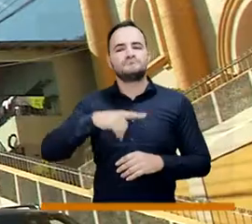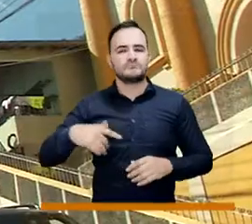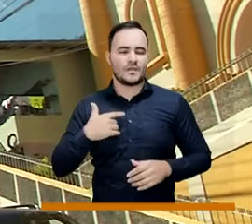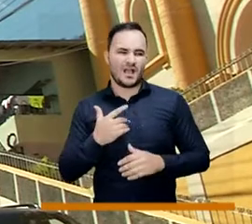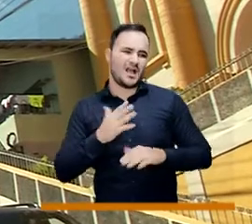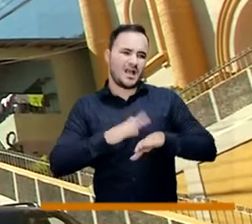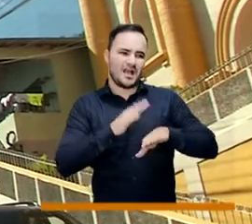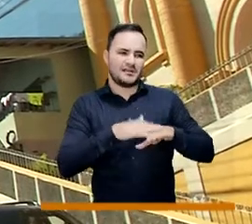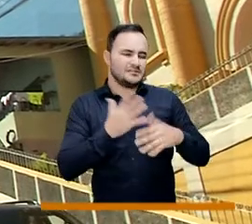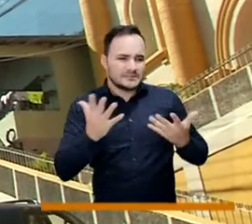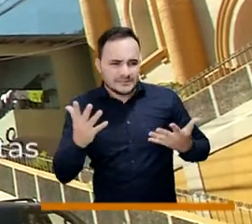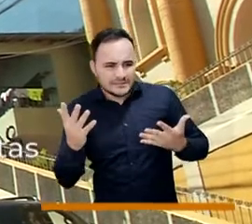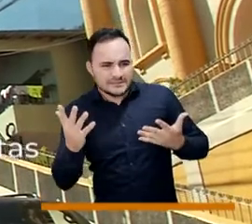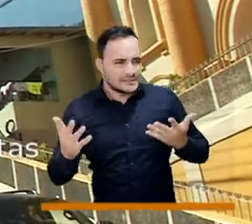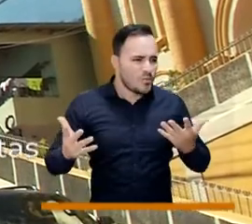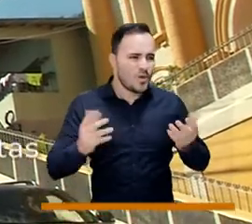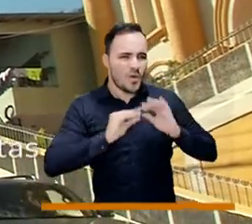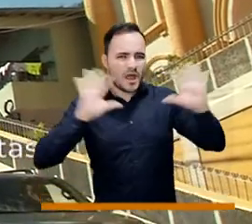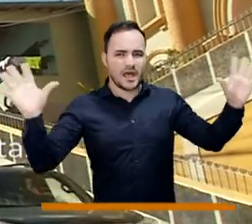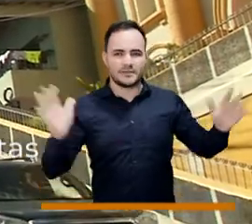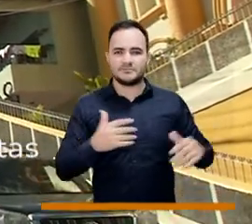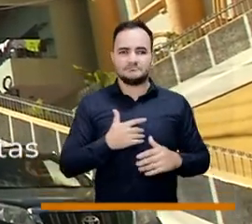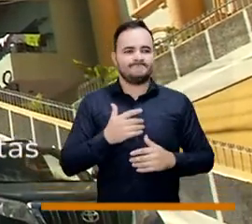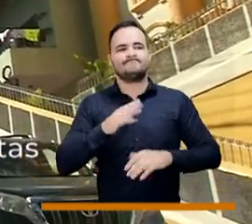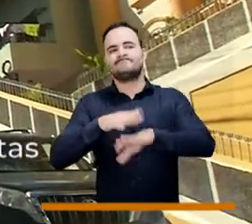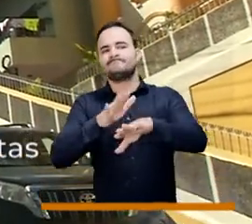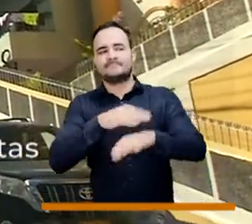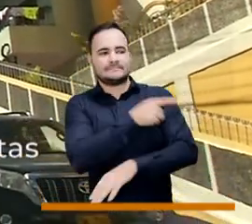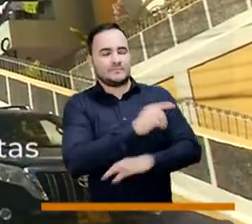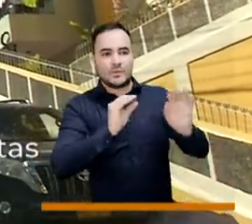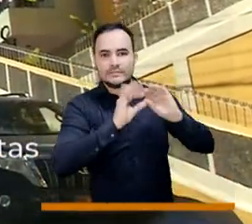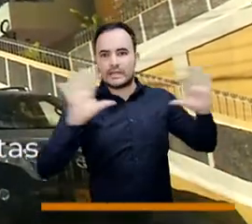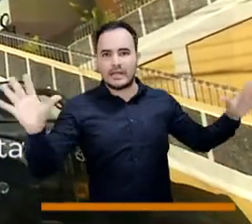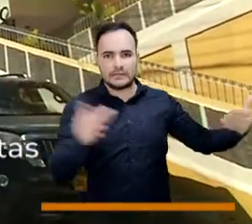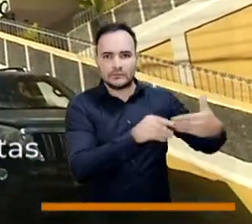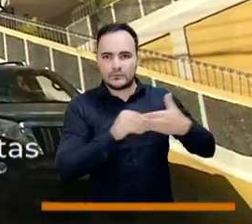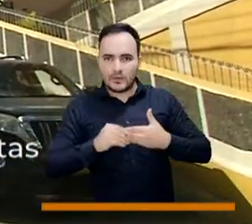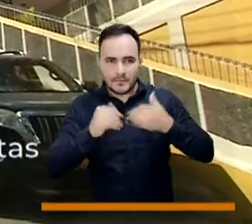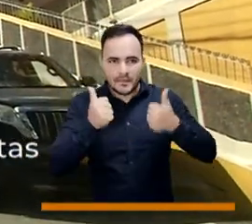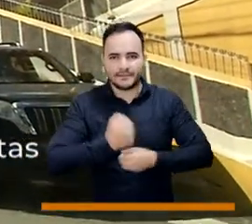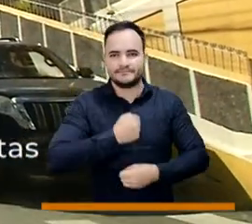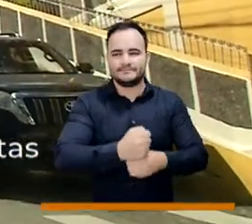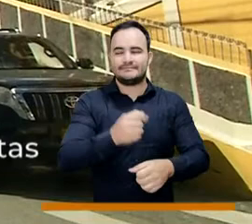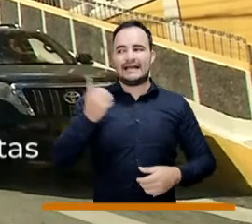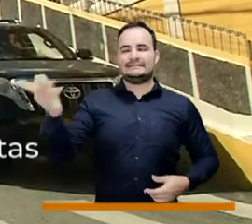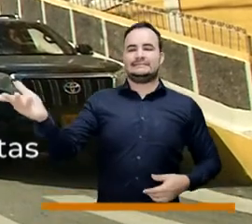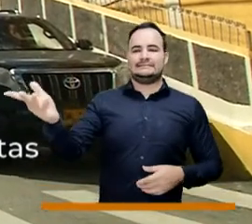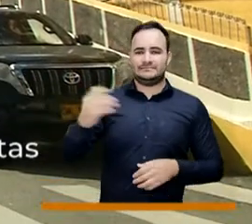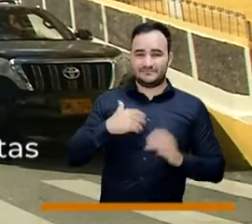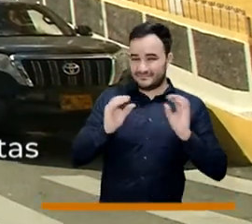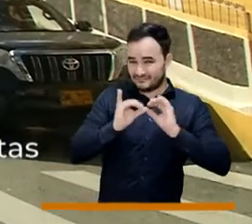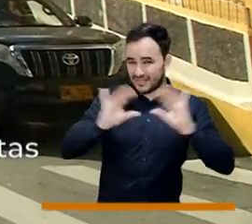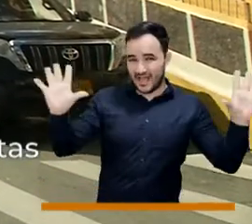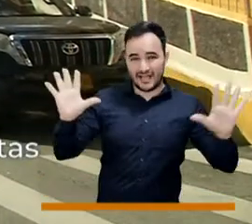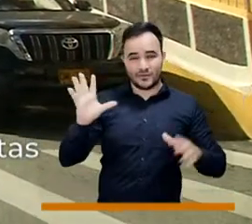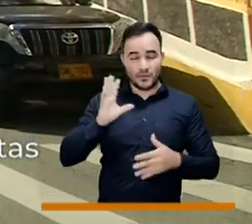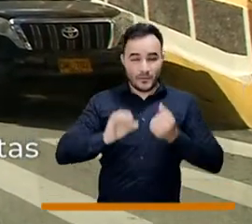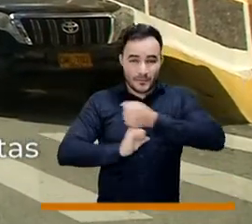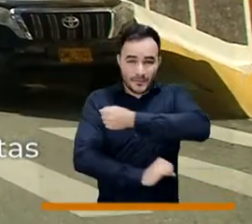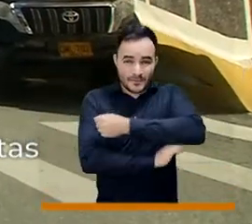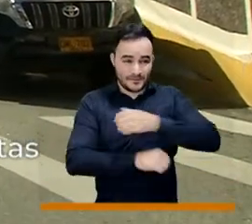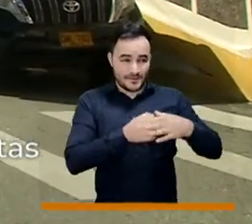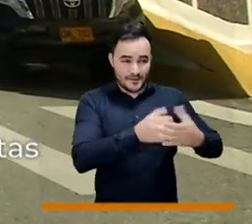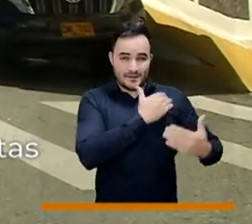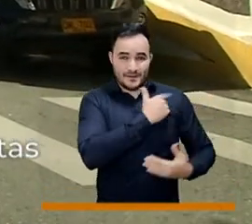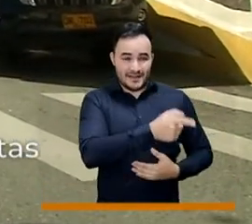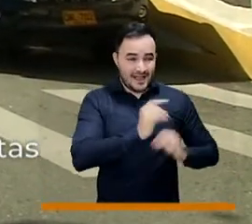una planeación adecuada. Entonces podemos planear muchísimo, pero sin tener una línea base de fondo, no va a ser certero ese plan de